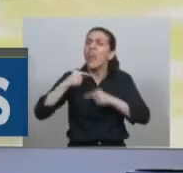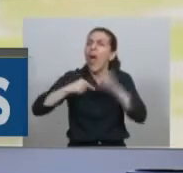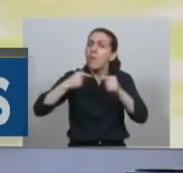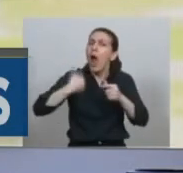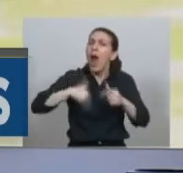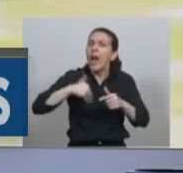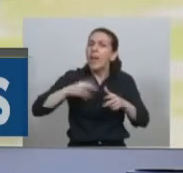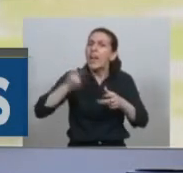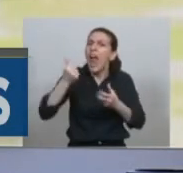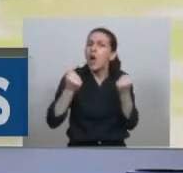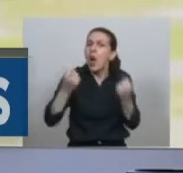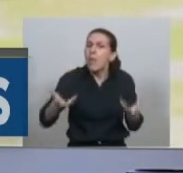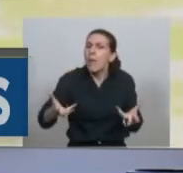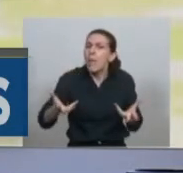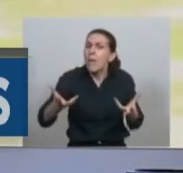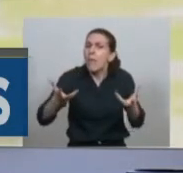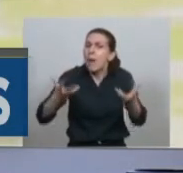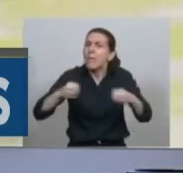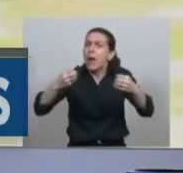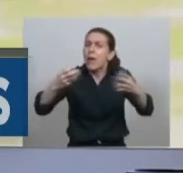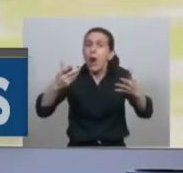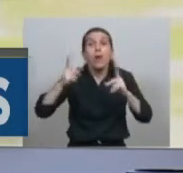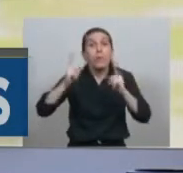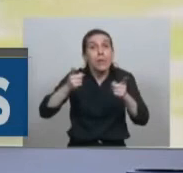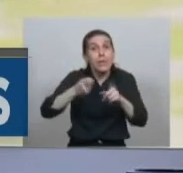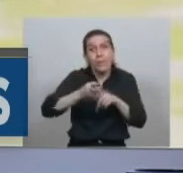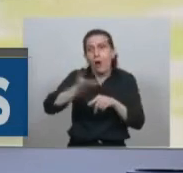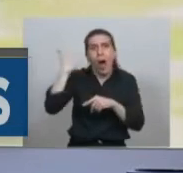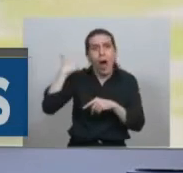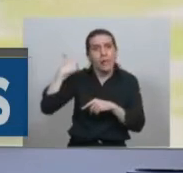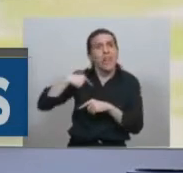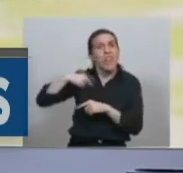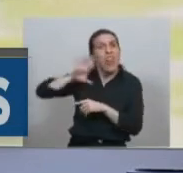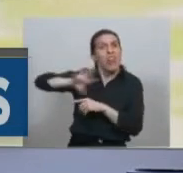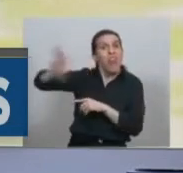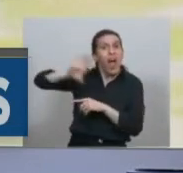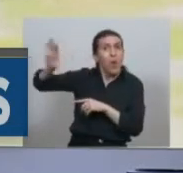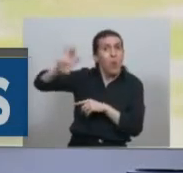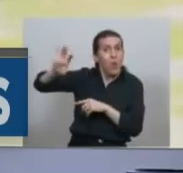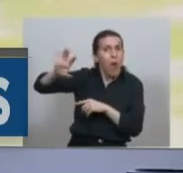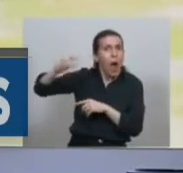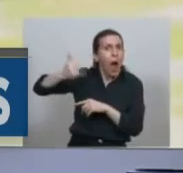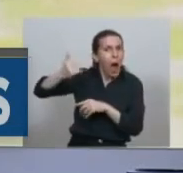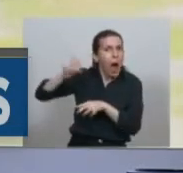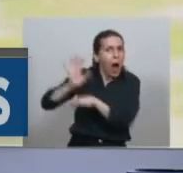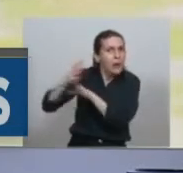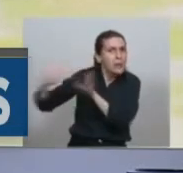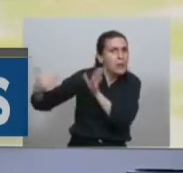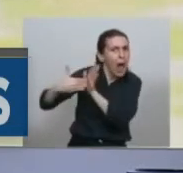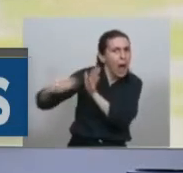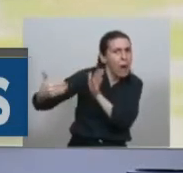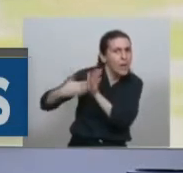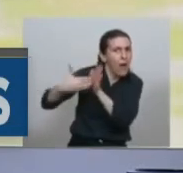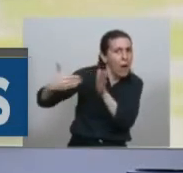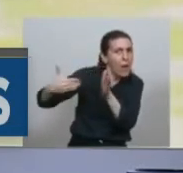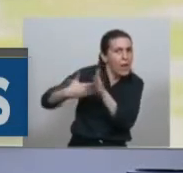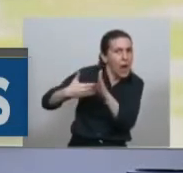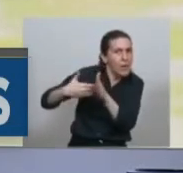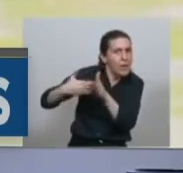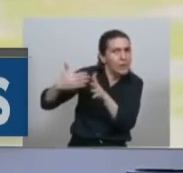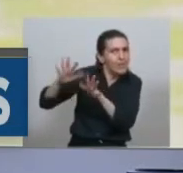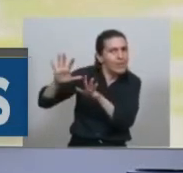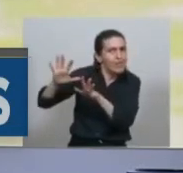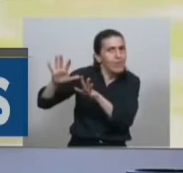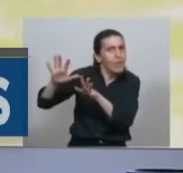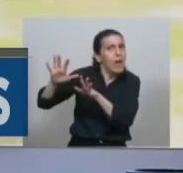la mayor crisis de la historia. Además, adelantó que a partir de ahora habrá un mejor escenario para los negocios en el país. Los bonistas